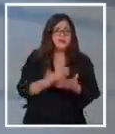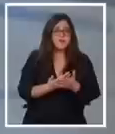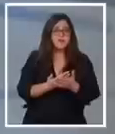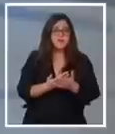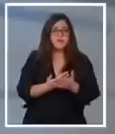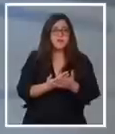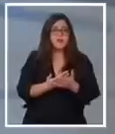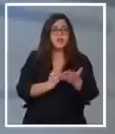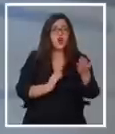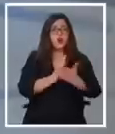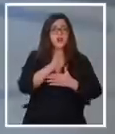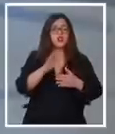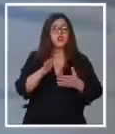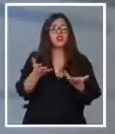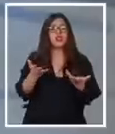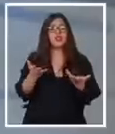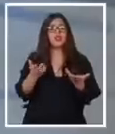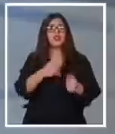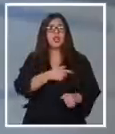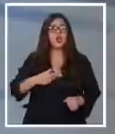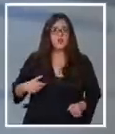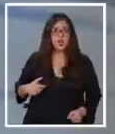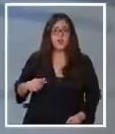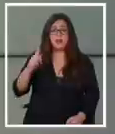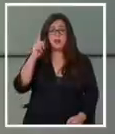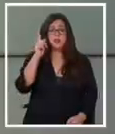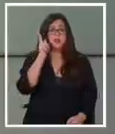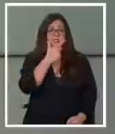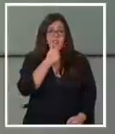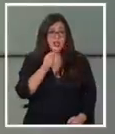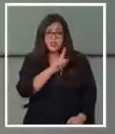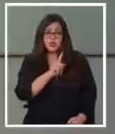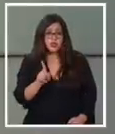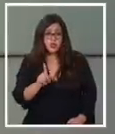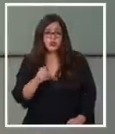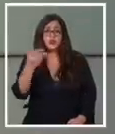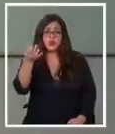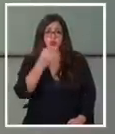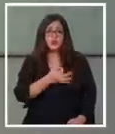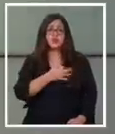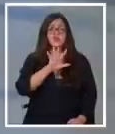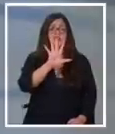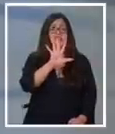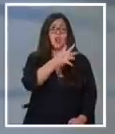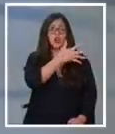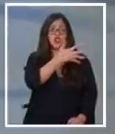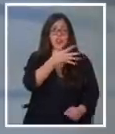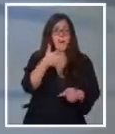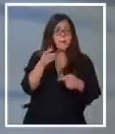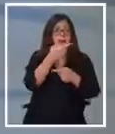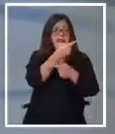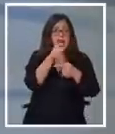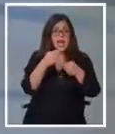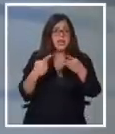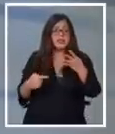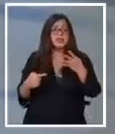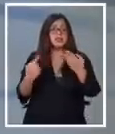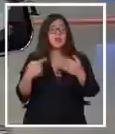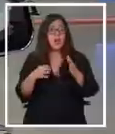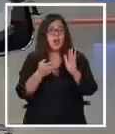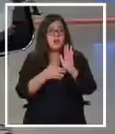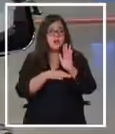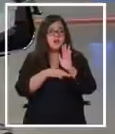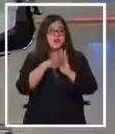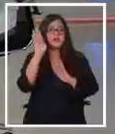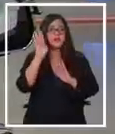nada es sencillo y le comentábamos nosotros el encuentro usted los ha visto naturalmente seguimos los 5 semanas en llegar a los niveles de rechazo que tuvo el presidente piñera